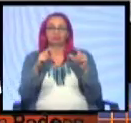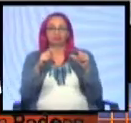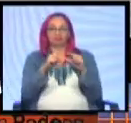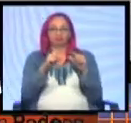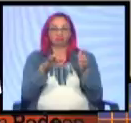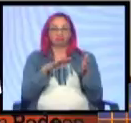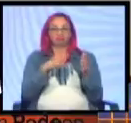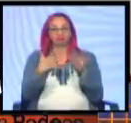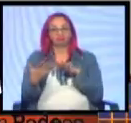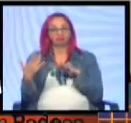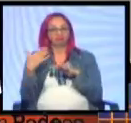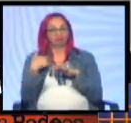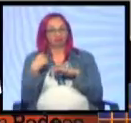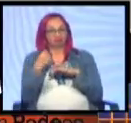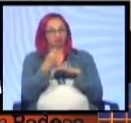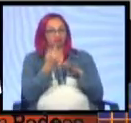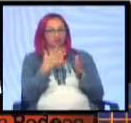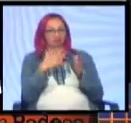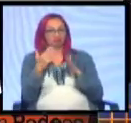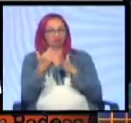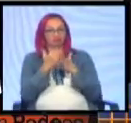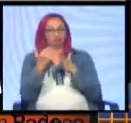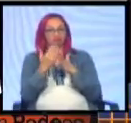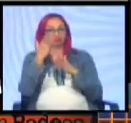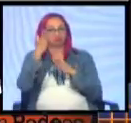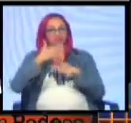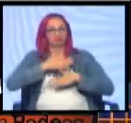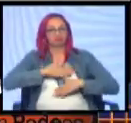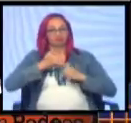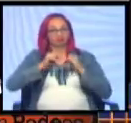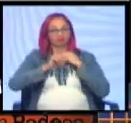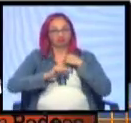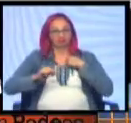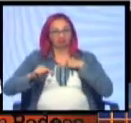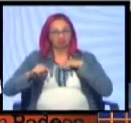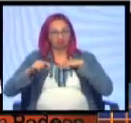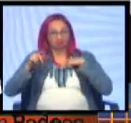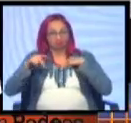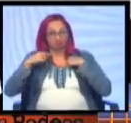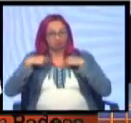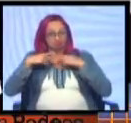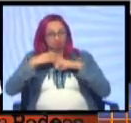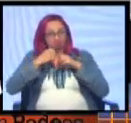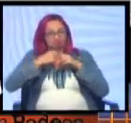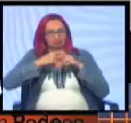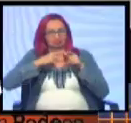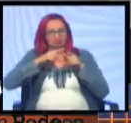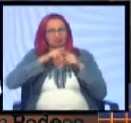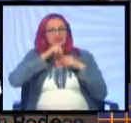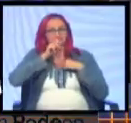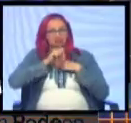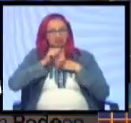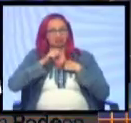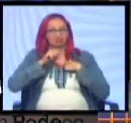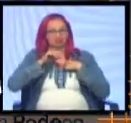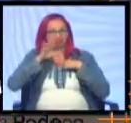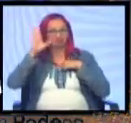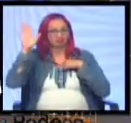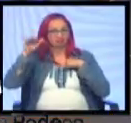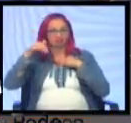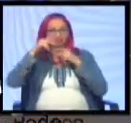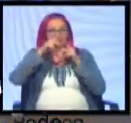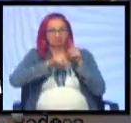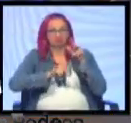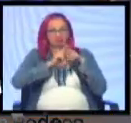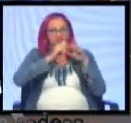rifita para tener recurso para disfrutar un buen fin de ¿Habrá semana. ¿Habrá gente que hace eso, doña Marcela? Sí, efectivamente, hay gente que hace eso.